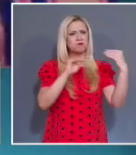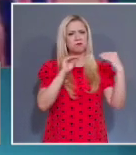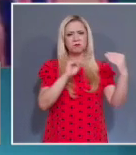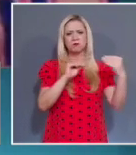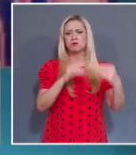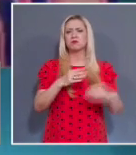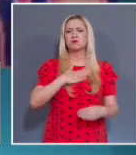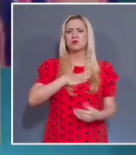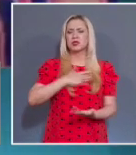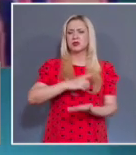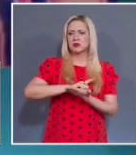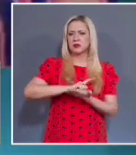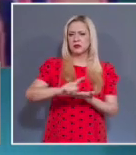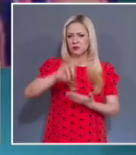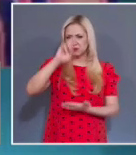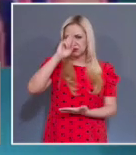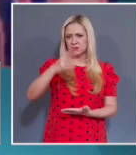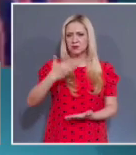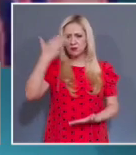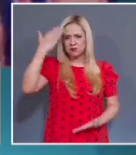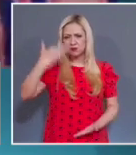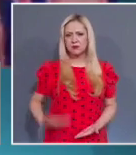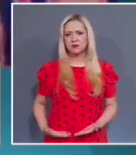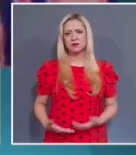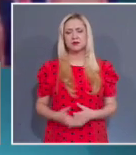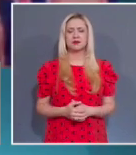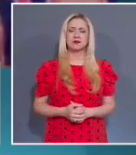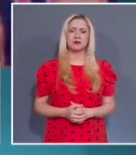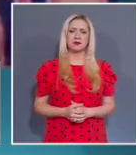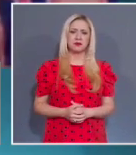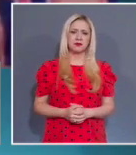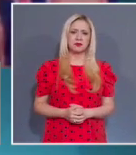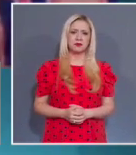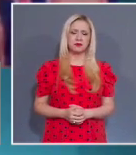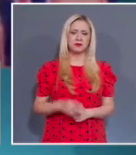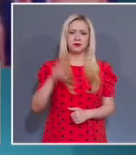a alguna de las compañeras sea